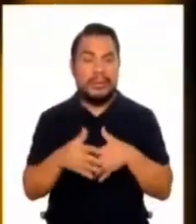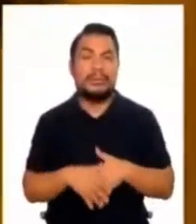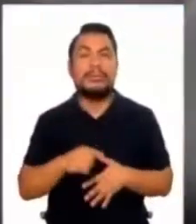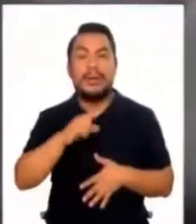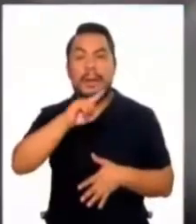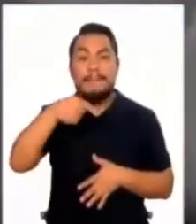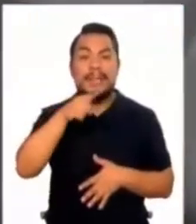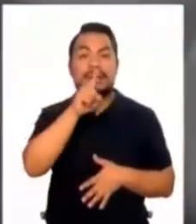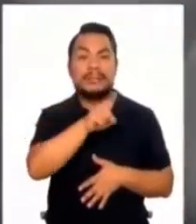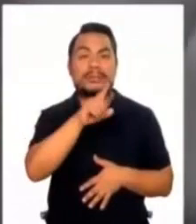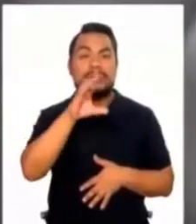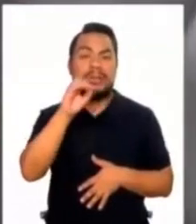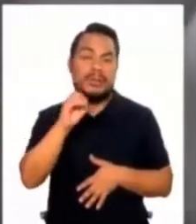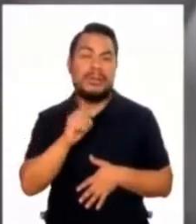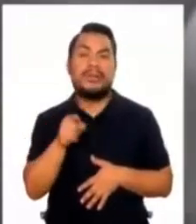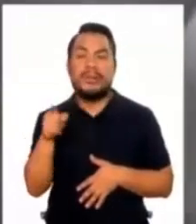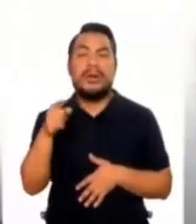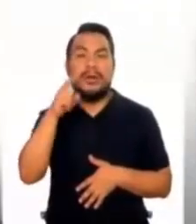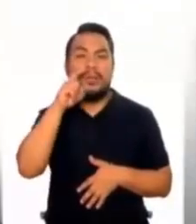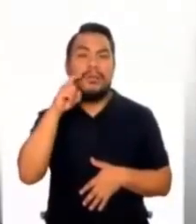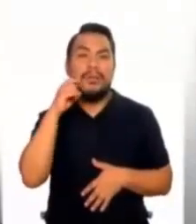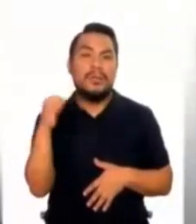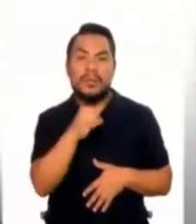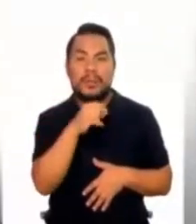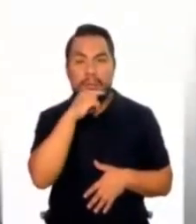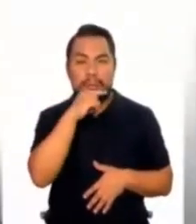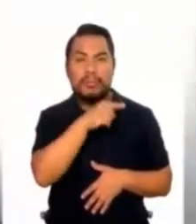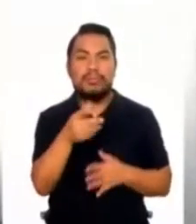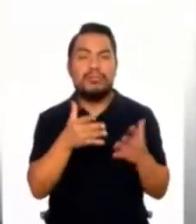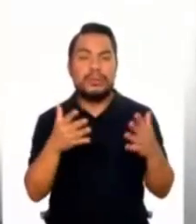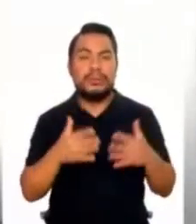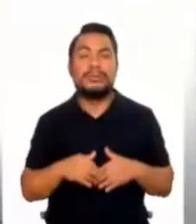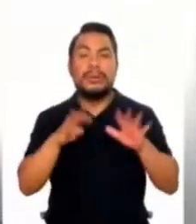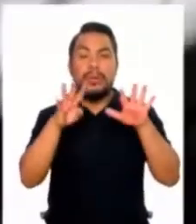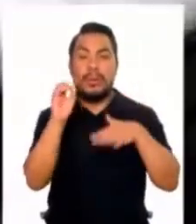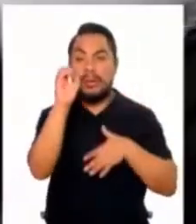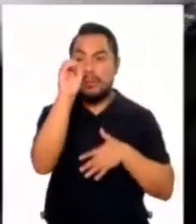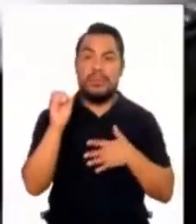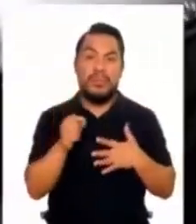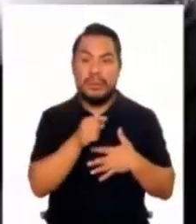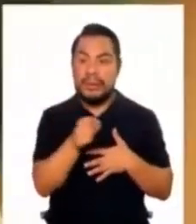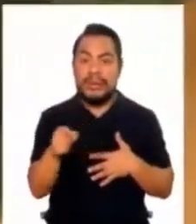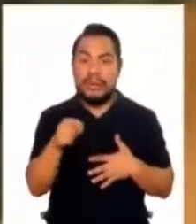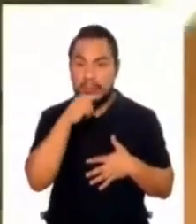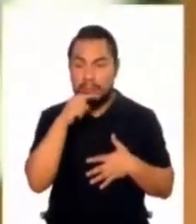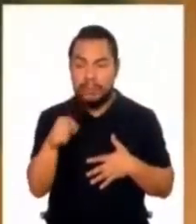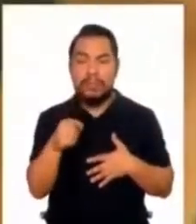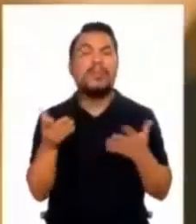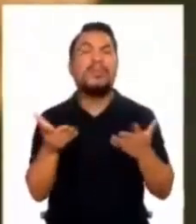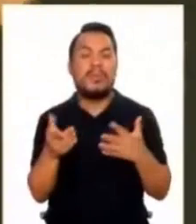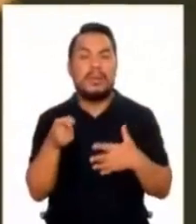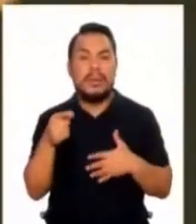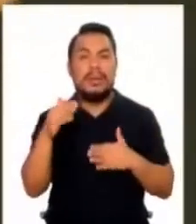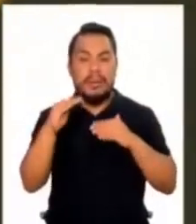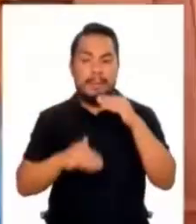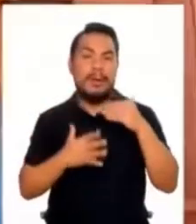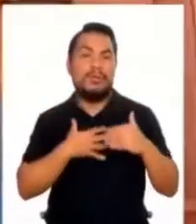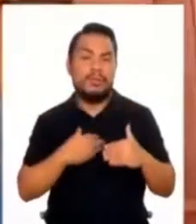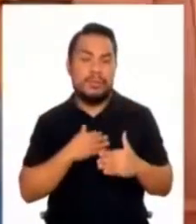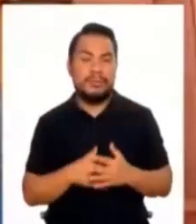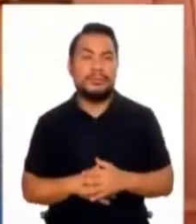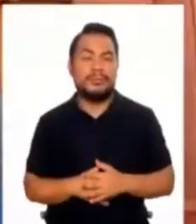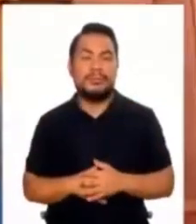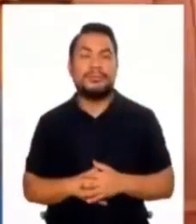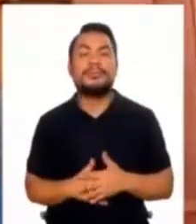más de mil ciento diez casos de violaciones sexuales y más del 90% de las víctimas son mujeres y menores de edad